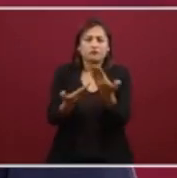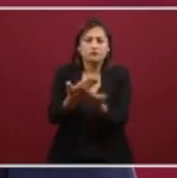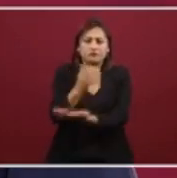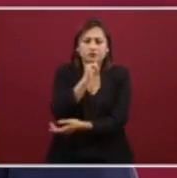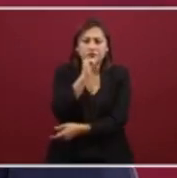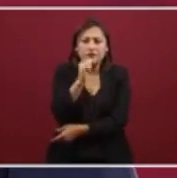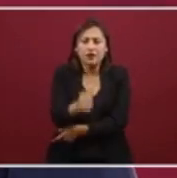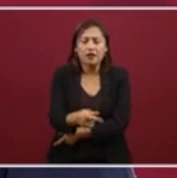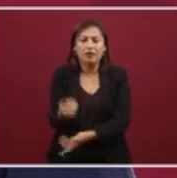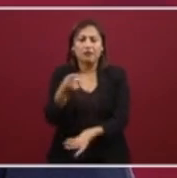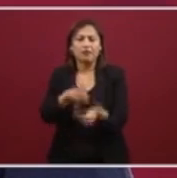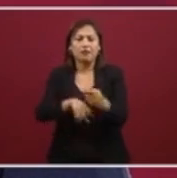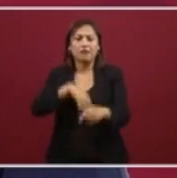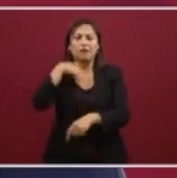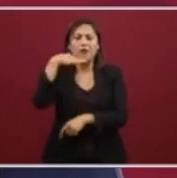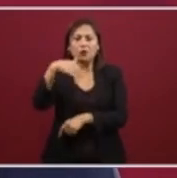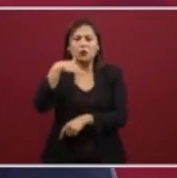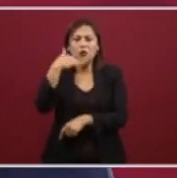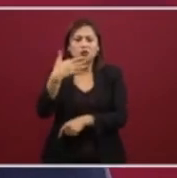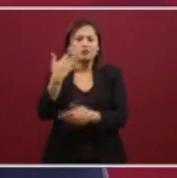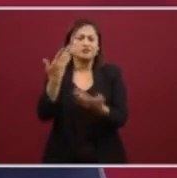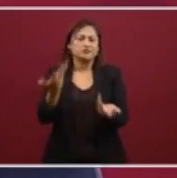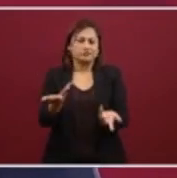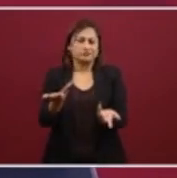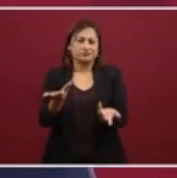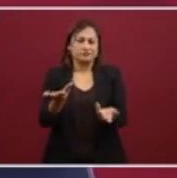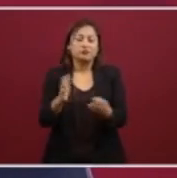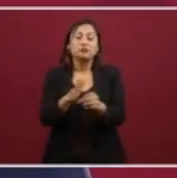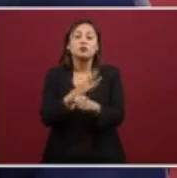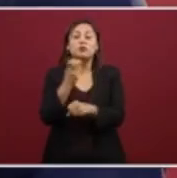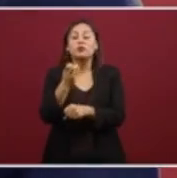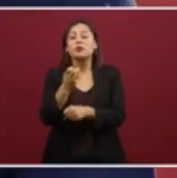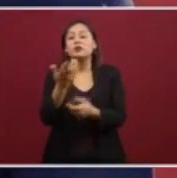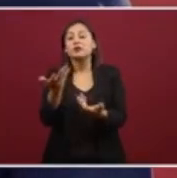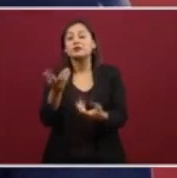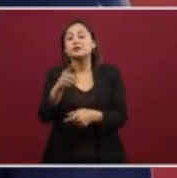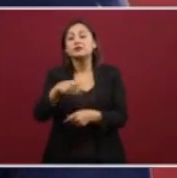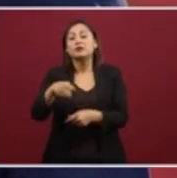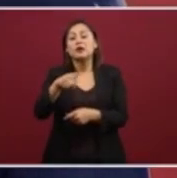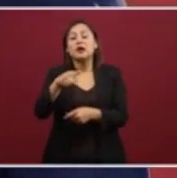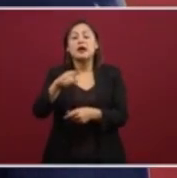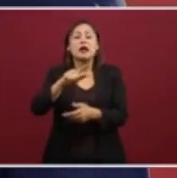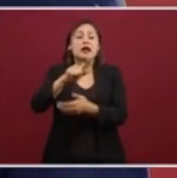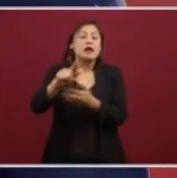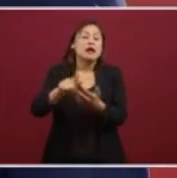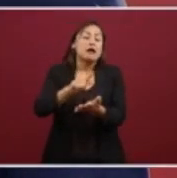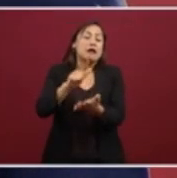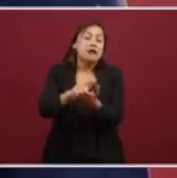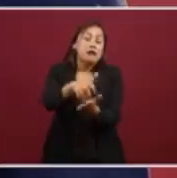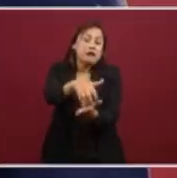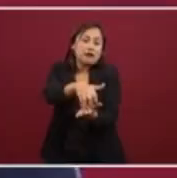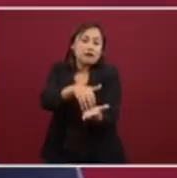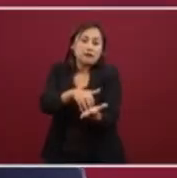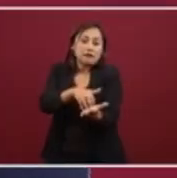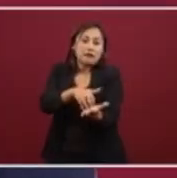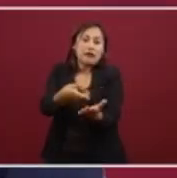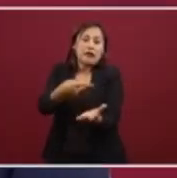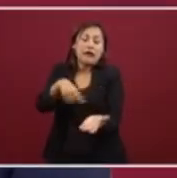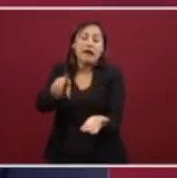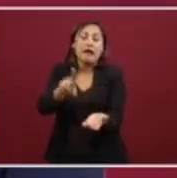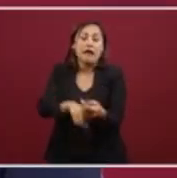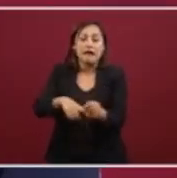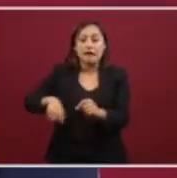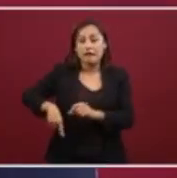corrupto. Entonces, por eso la austeridad republicana, que no es un